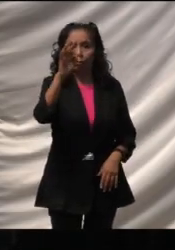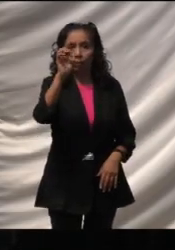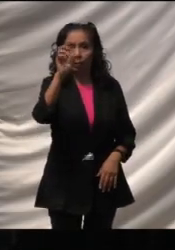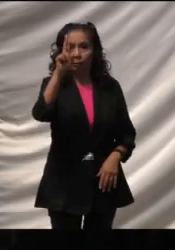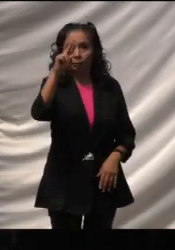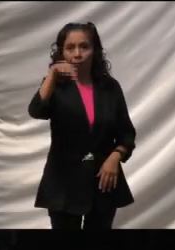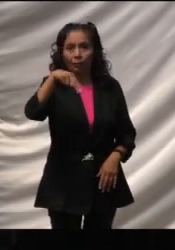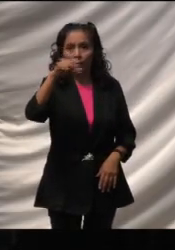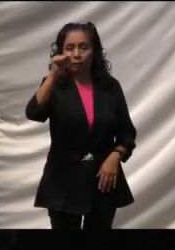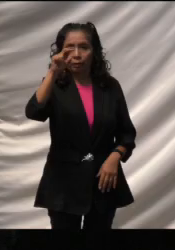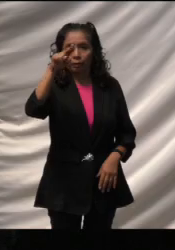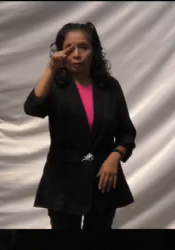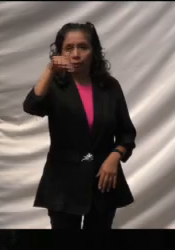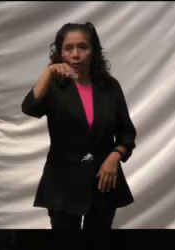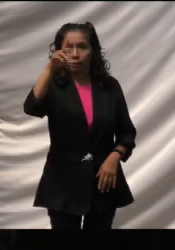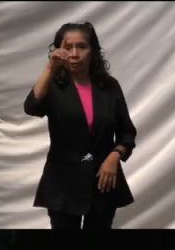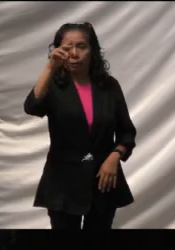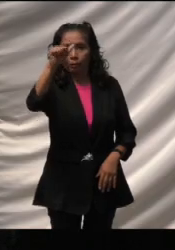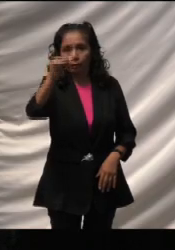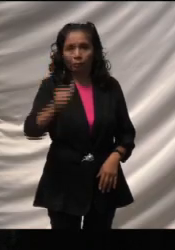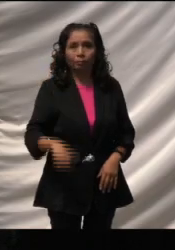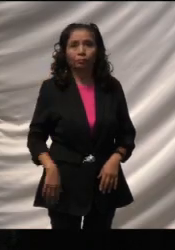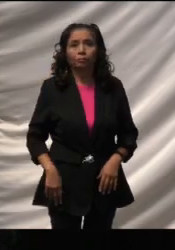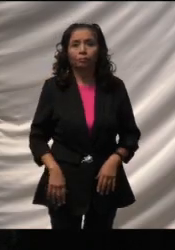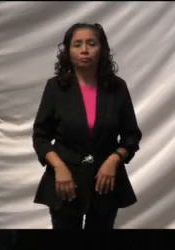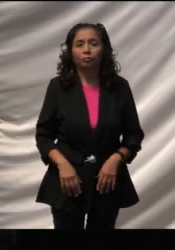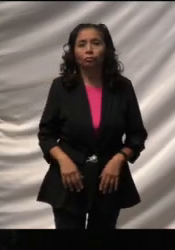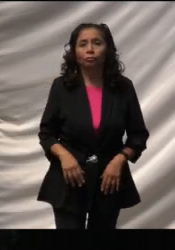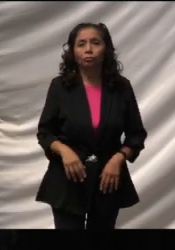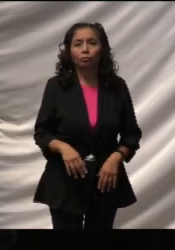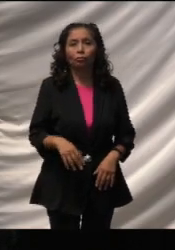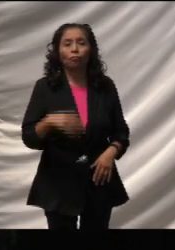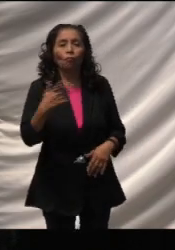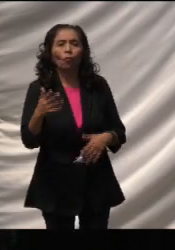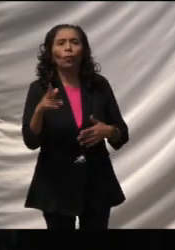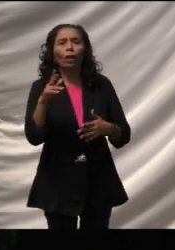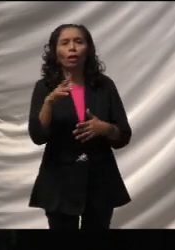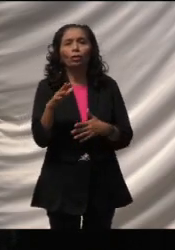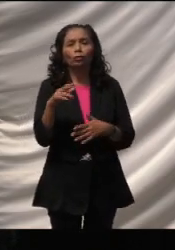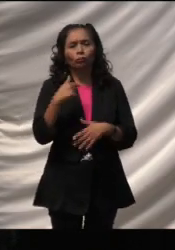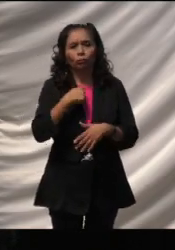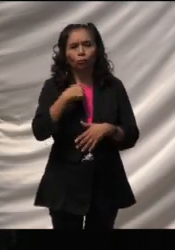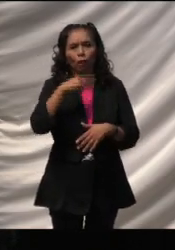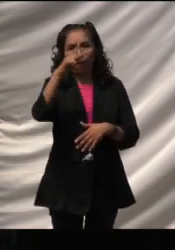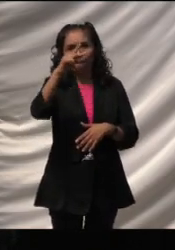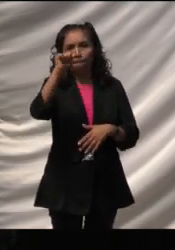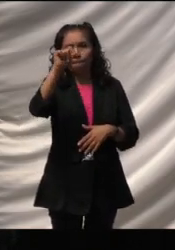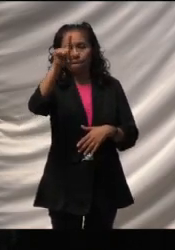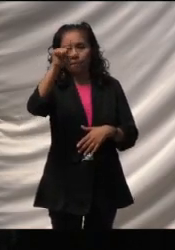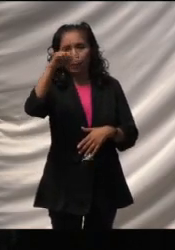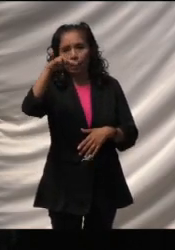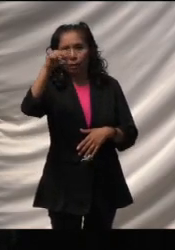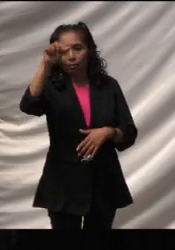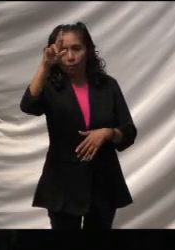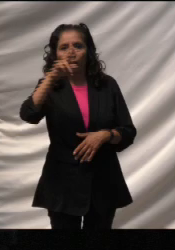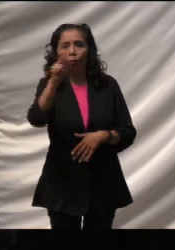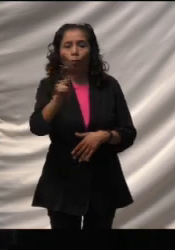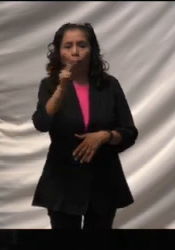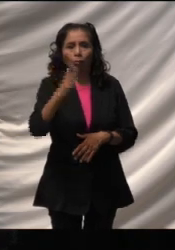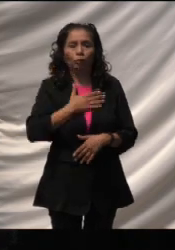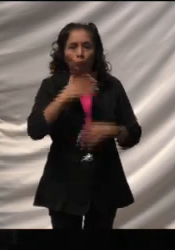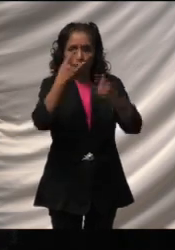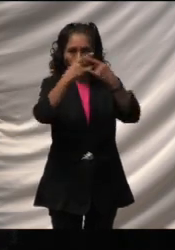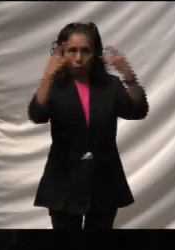Aguilera Cabañas, del sexto A de la primaria Juan N. Álvarez, de la localidad de Palmar. Hoy les vengo a contar un cuento que se llama